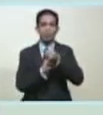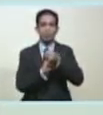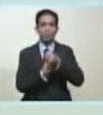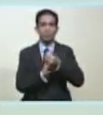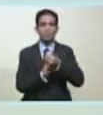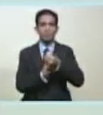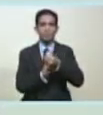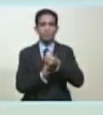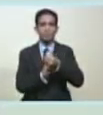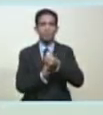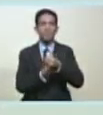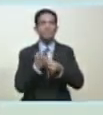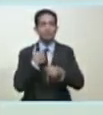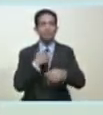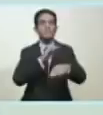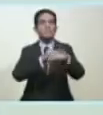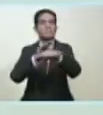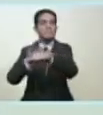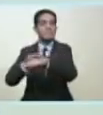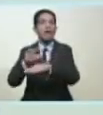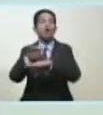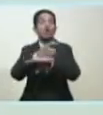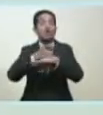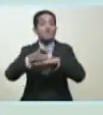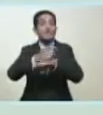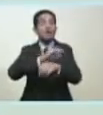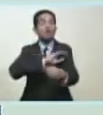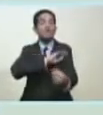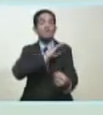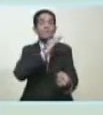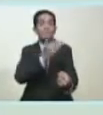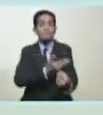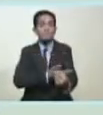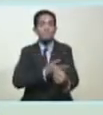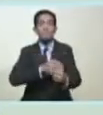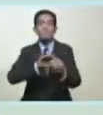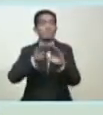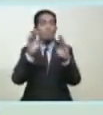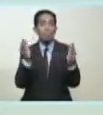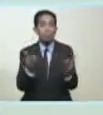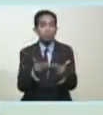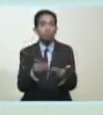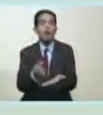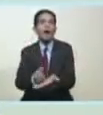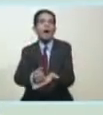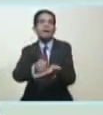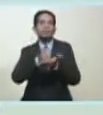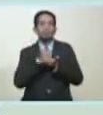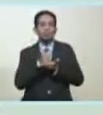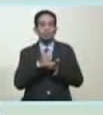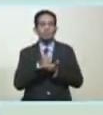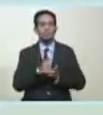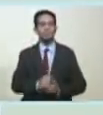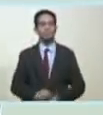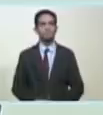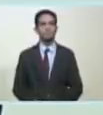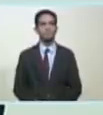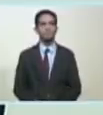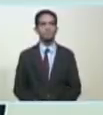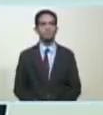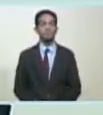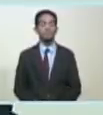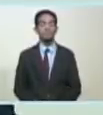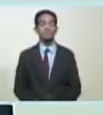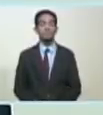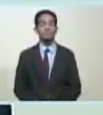a los gobiernos valientes, independientes del mundo, al apoyo y a la solidaridad a Venezuela. La agradezco y